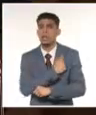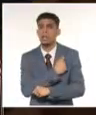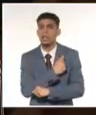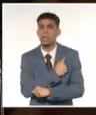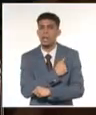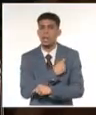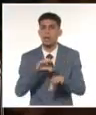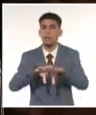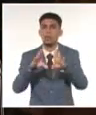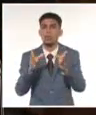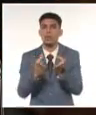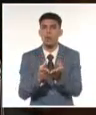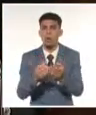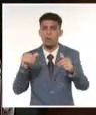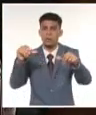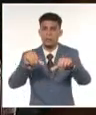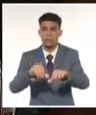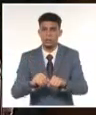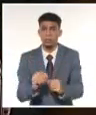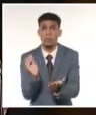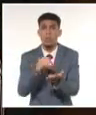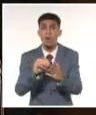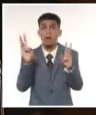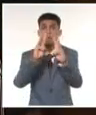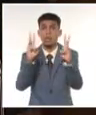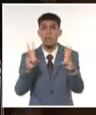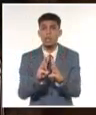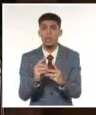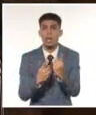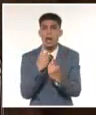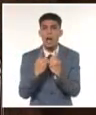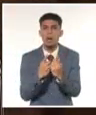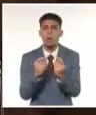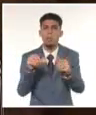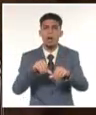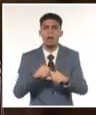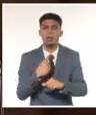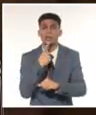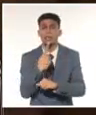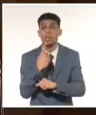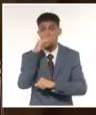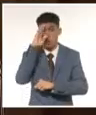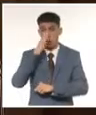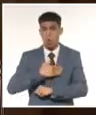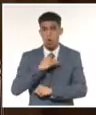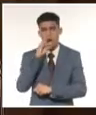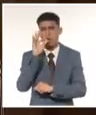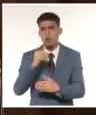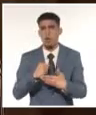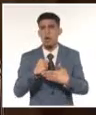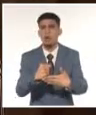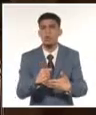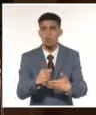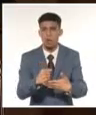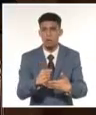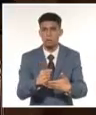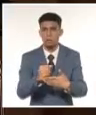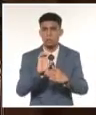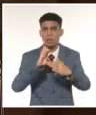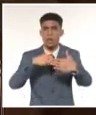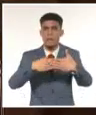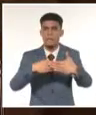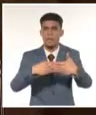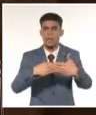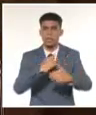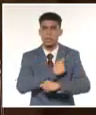desconocimiento, promueven en las redes una matriz muy negativa de supuesto antagonismo entre el Estado y el sector no estatal